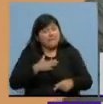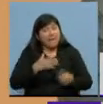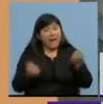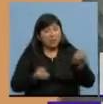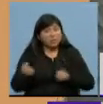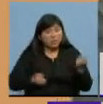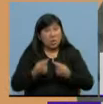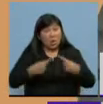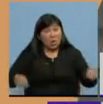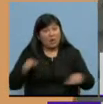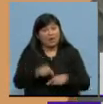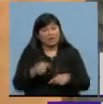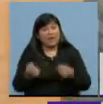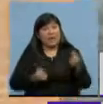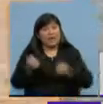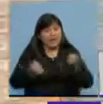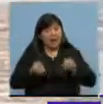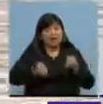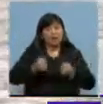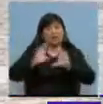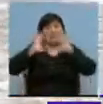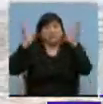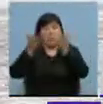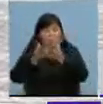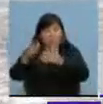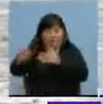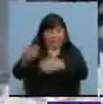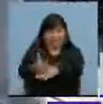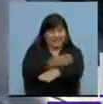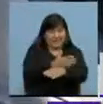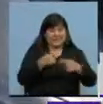mundialista. Tanto Gustavo como yo somos muy futboleros y decidimos